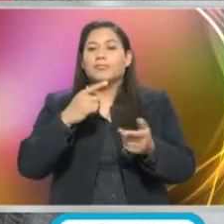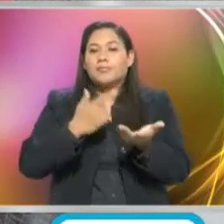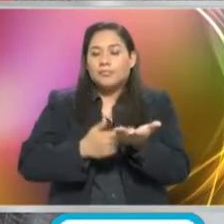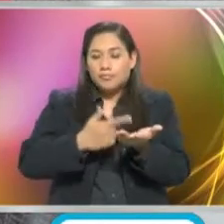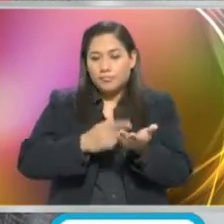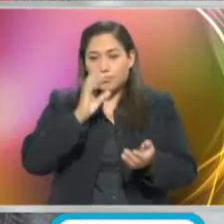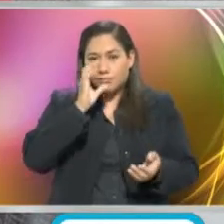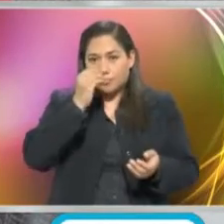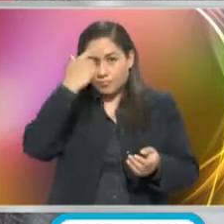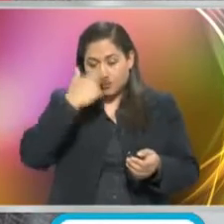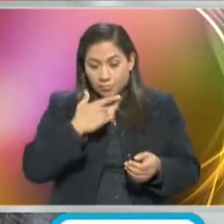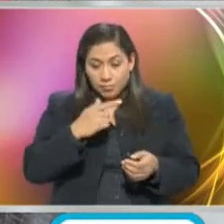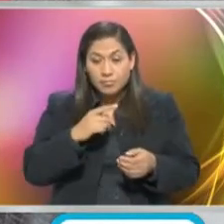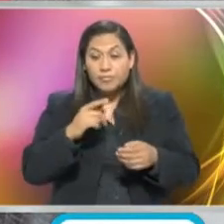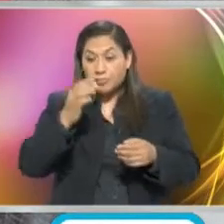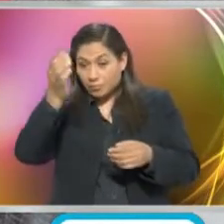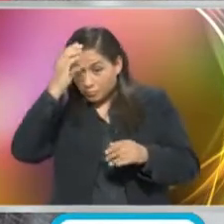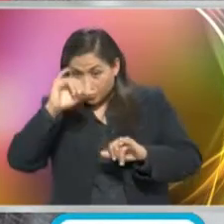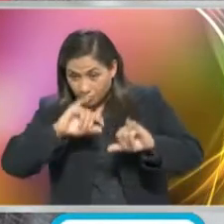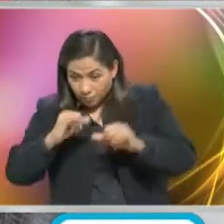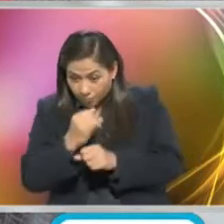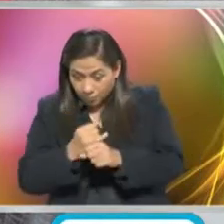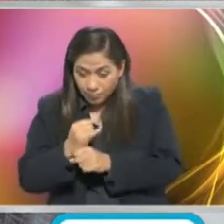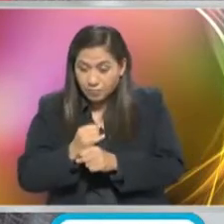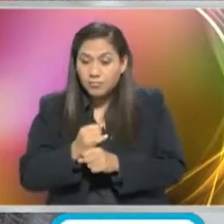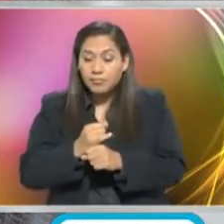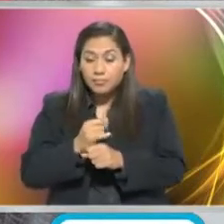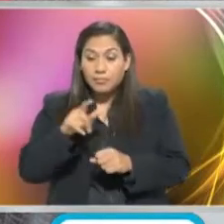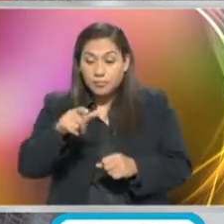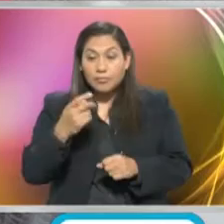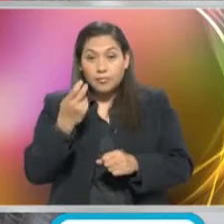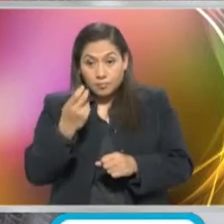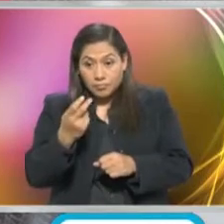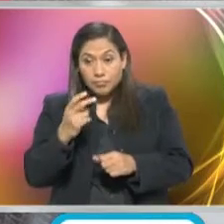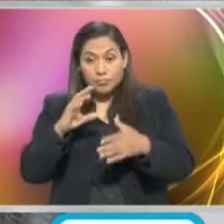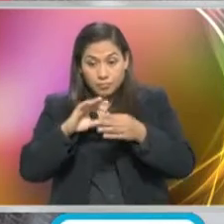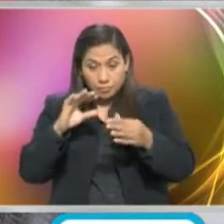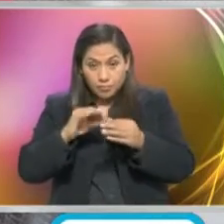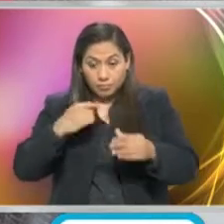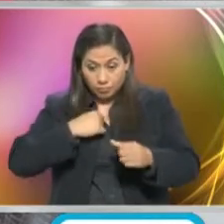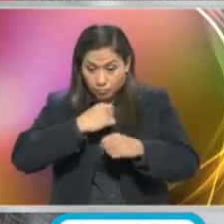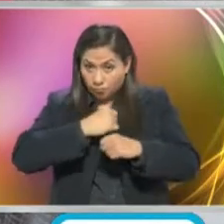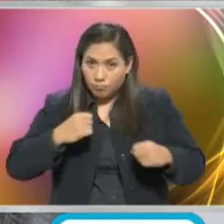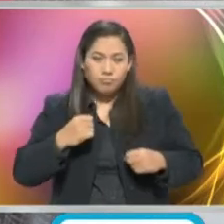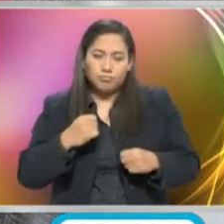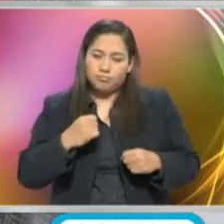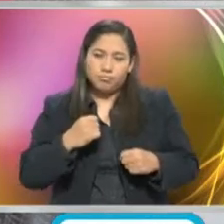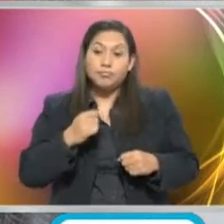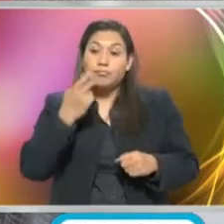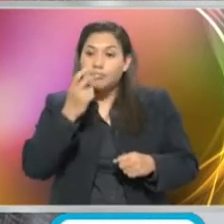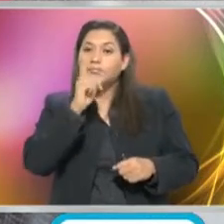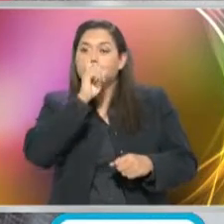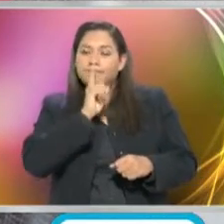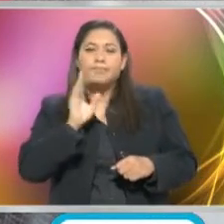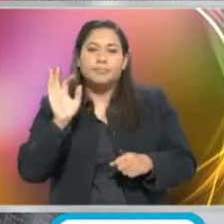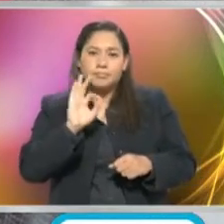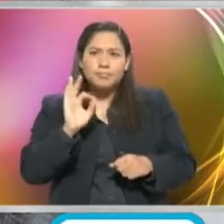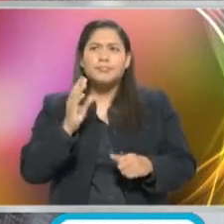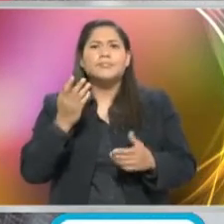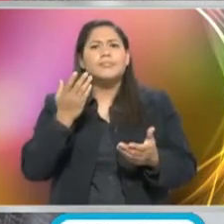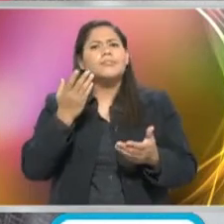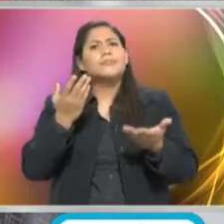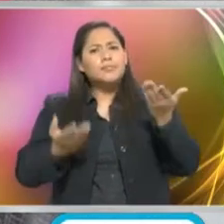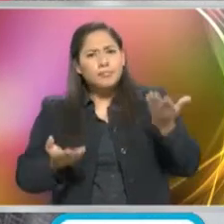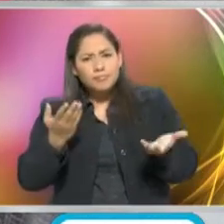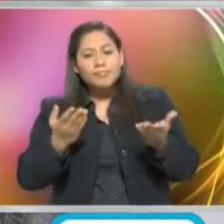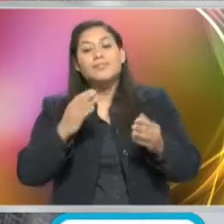nada científico que nos explique que el exceso de carbohidrato en la cena nos va a engordar. Entonces, eso sería un mito en realidad. Ok. ¿De qué depende? De